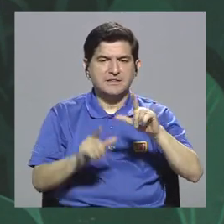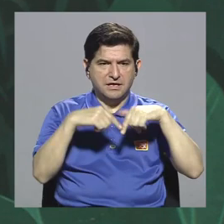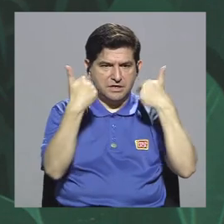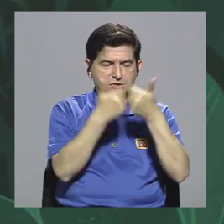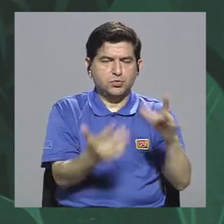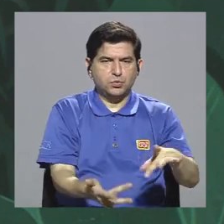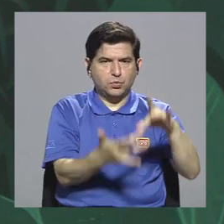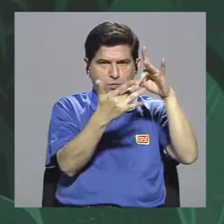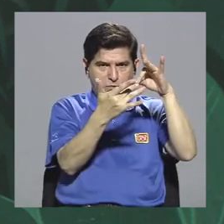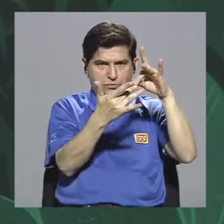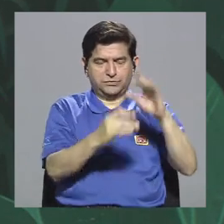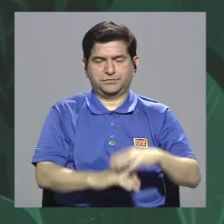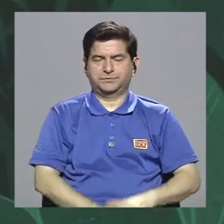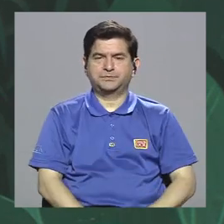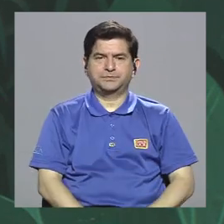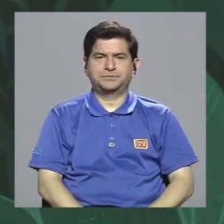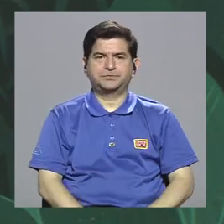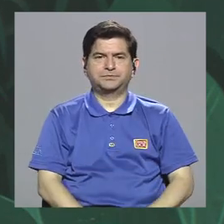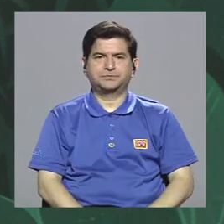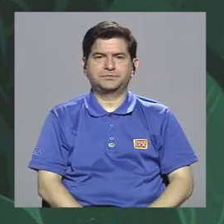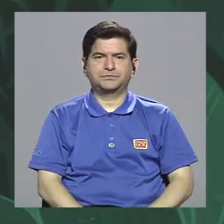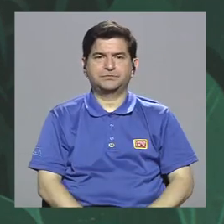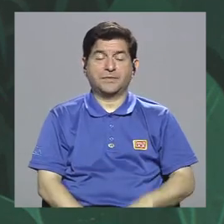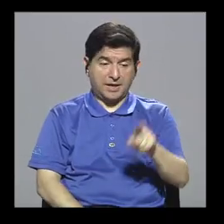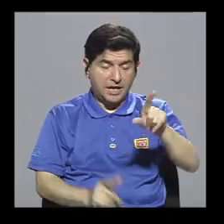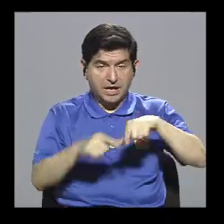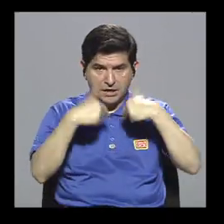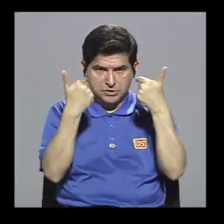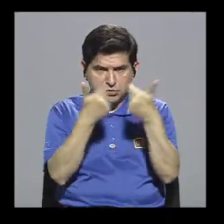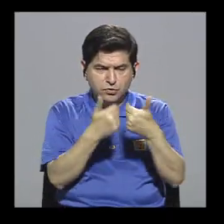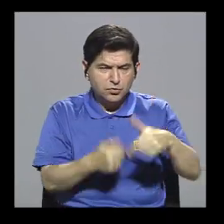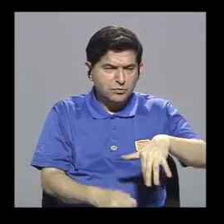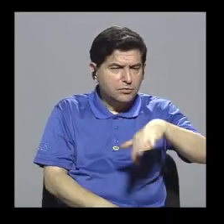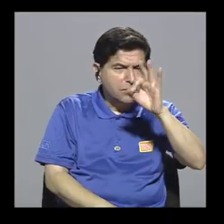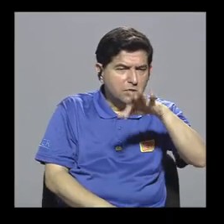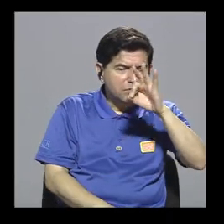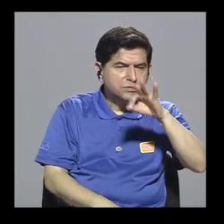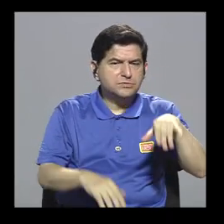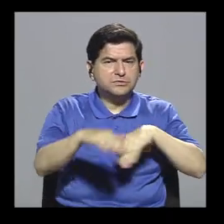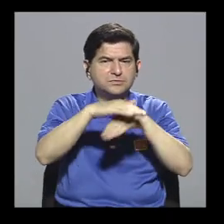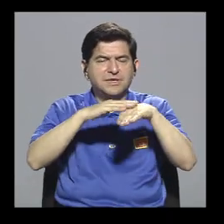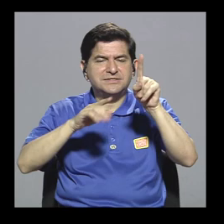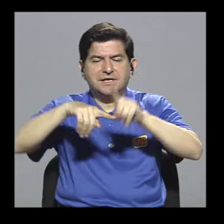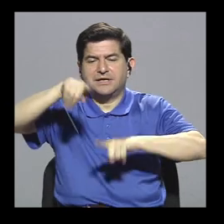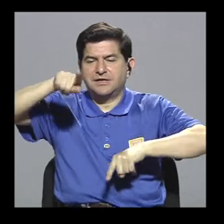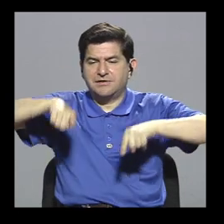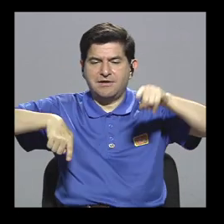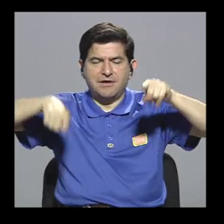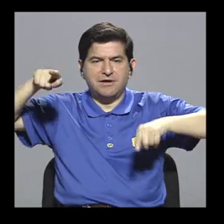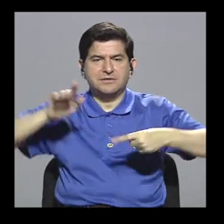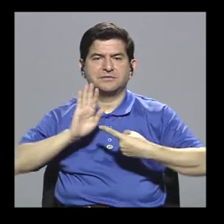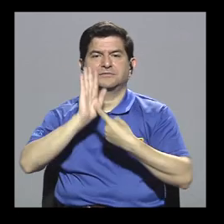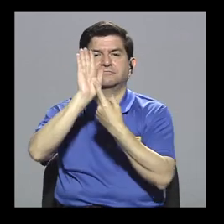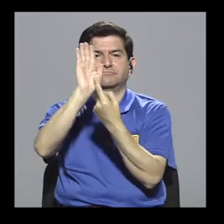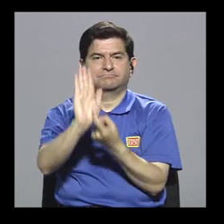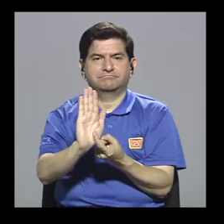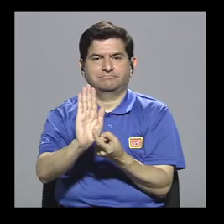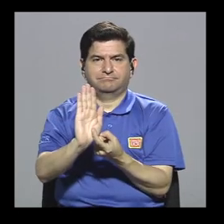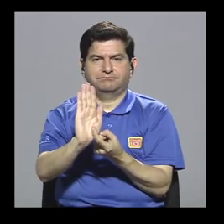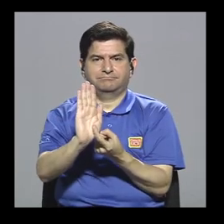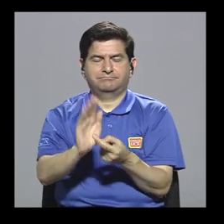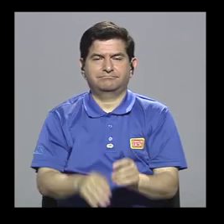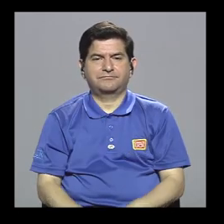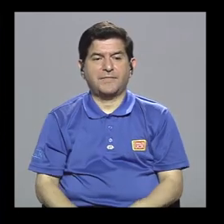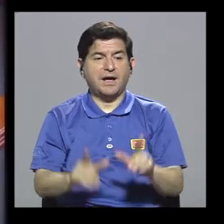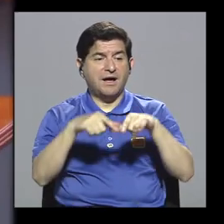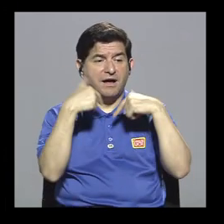particular. Y estas poblaciones fueron elegidas con base en las estadísticas, ¿verdad? De cuáles son los